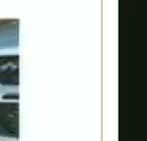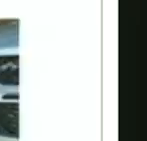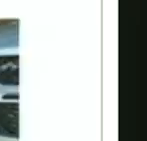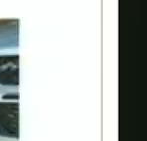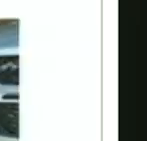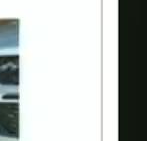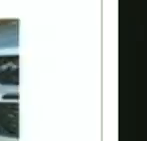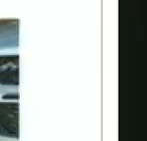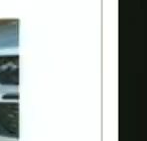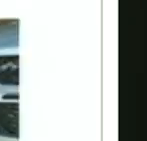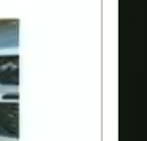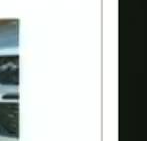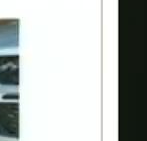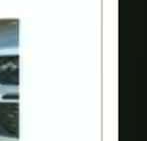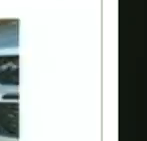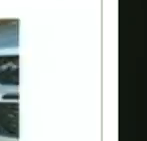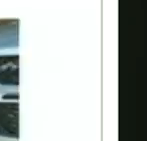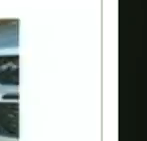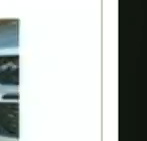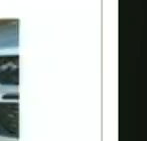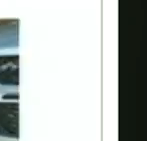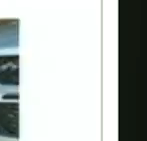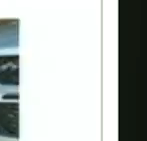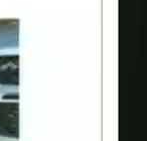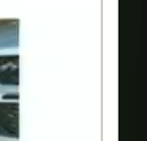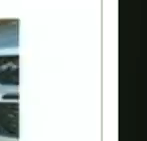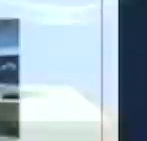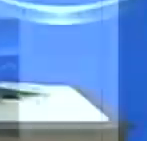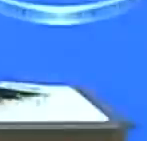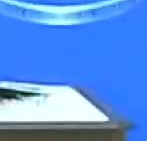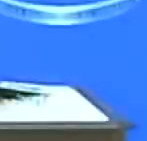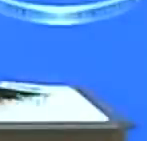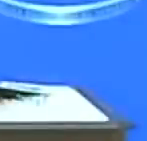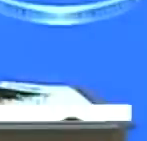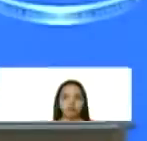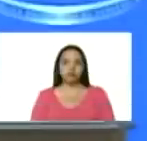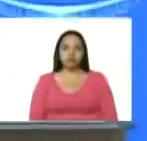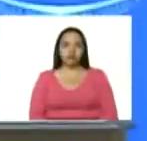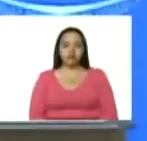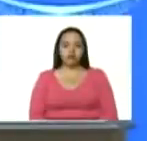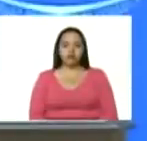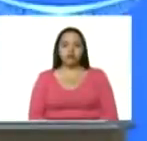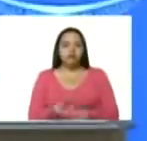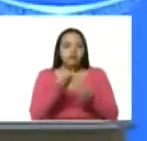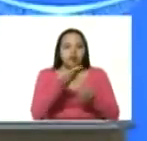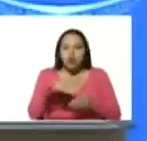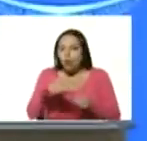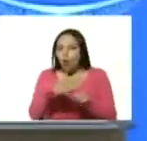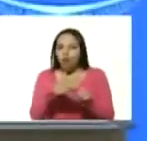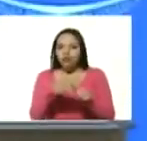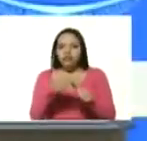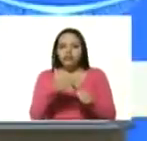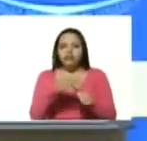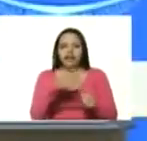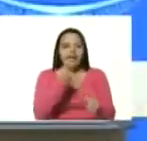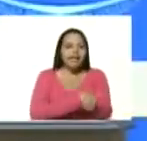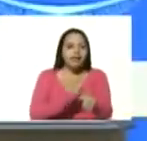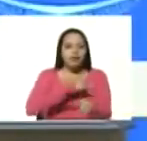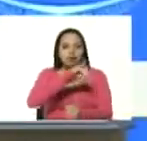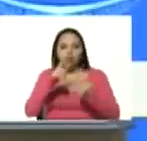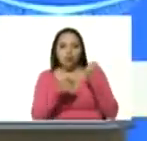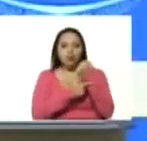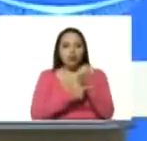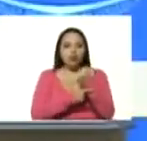Mercedes-Benz. Pregúntese de dónde sacó ese señor Gustavo Guaidó el dinero para comprarse el condominio que